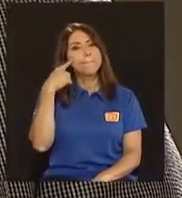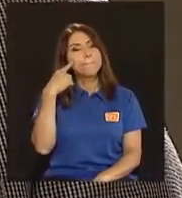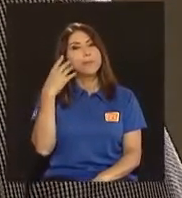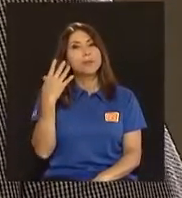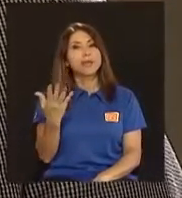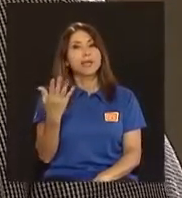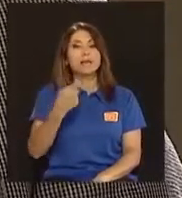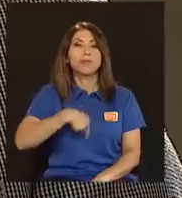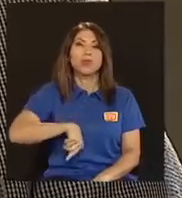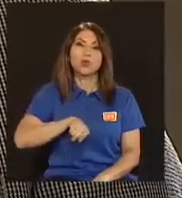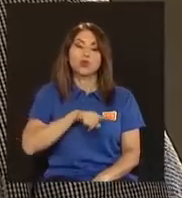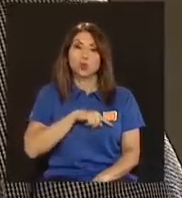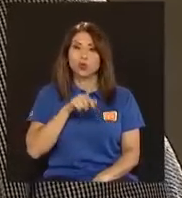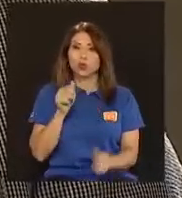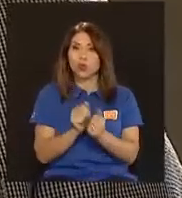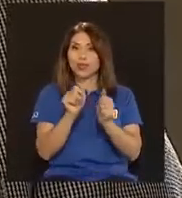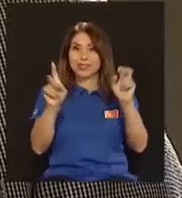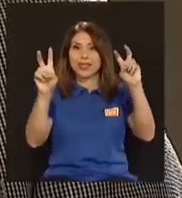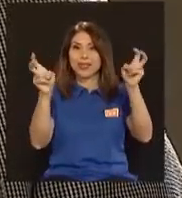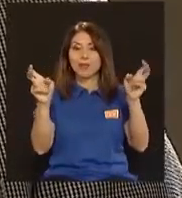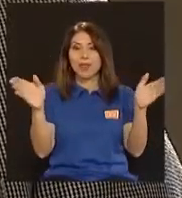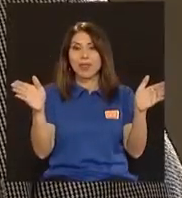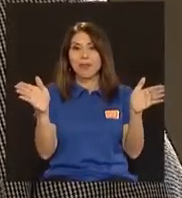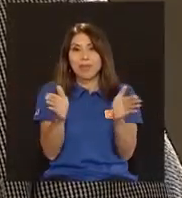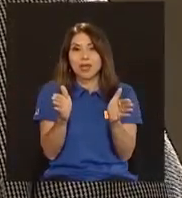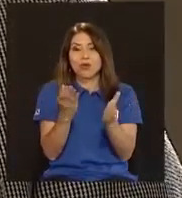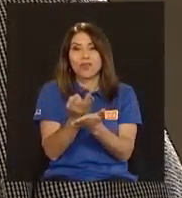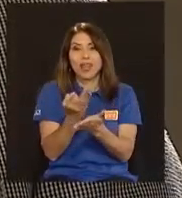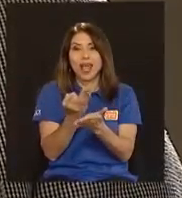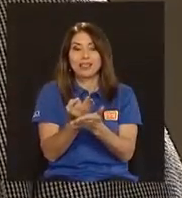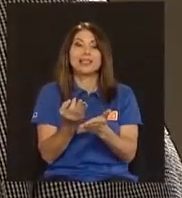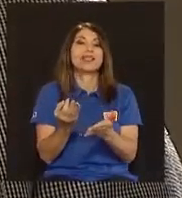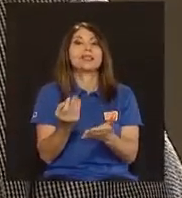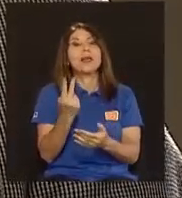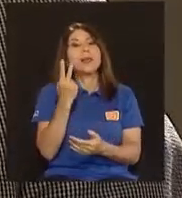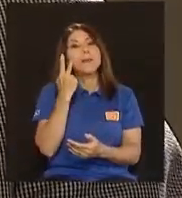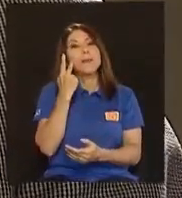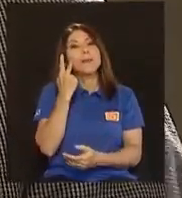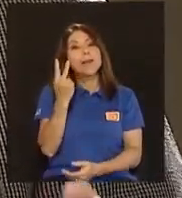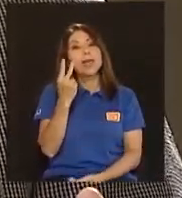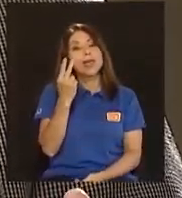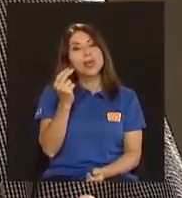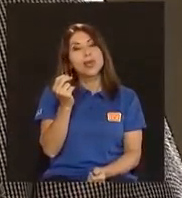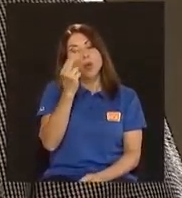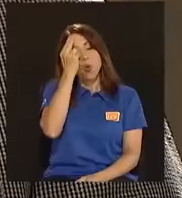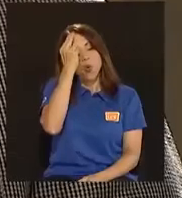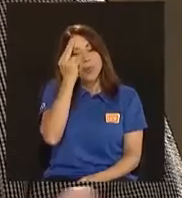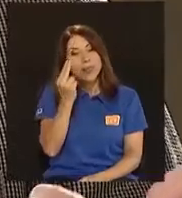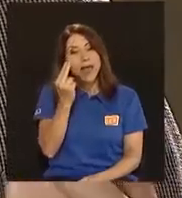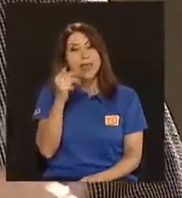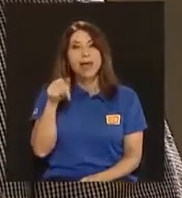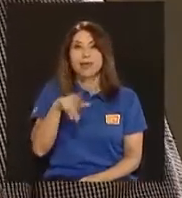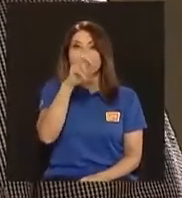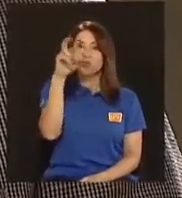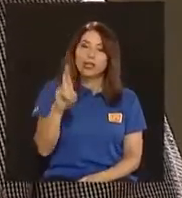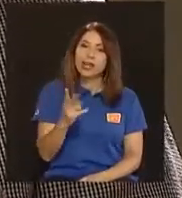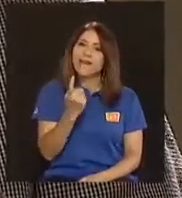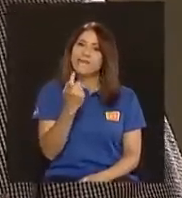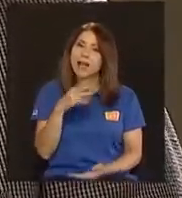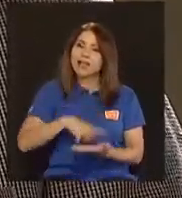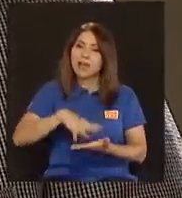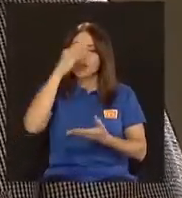en materia de microfinanzas, ver en Costa Rica con humildad que nos falta mucho para aprender y que sí se puede